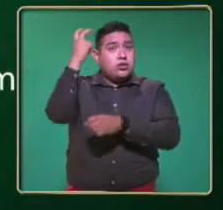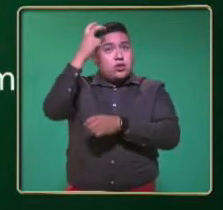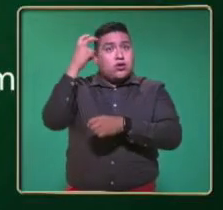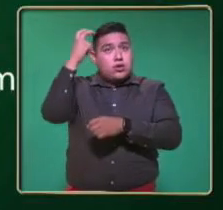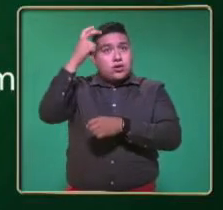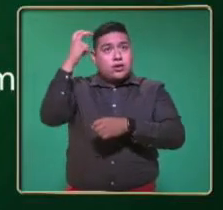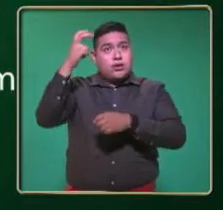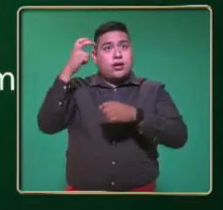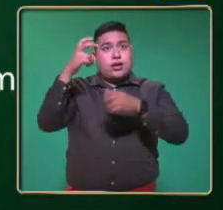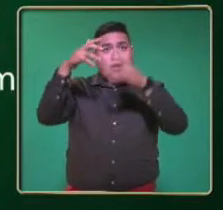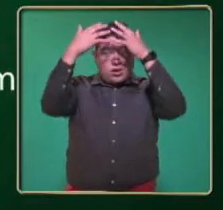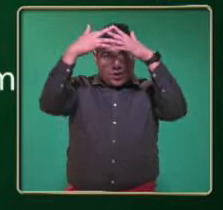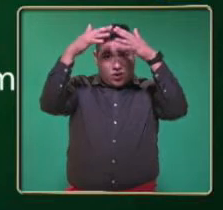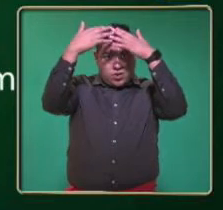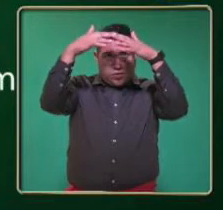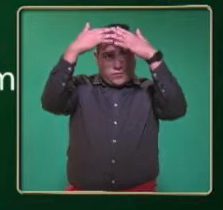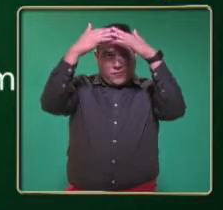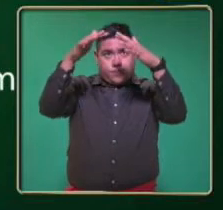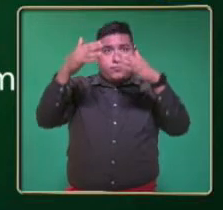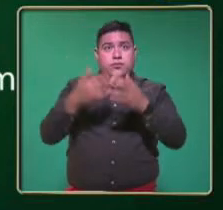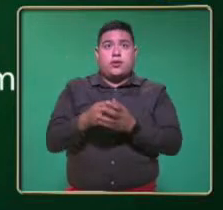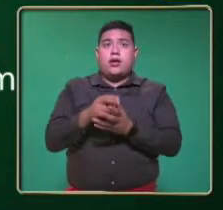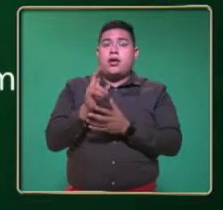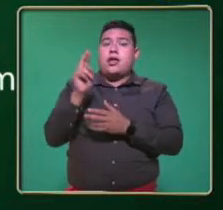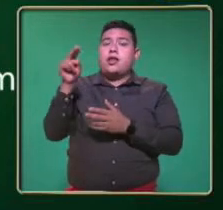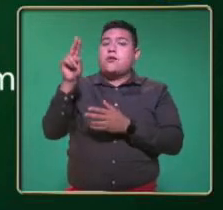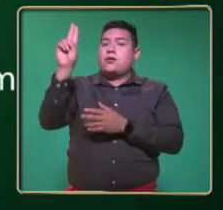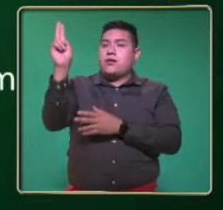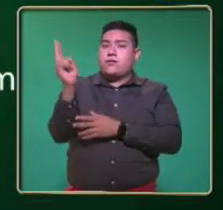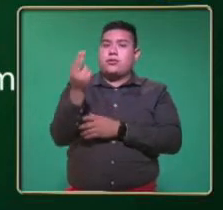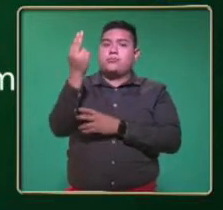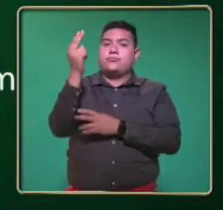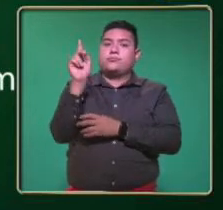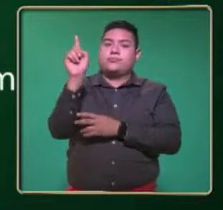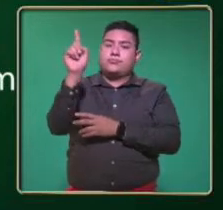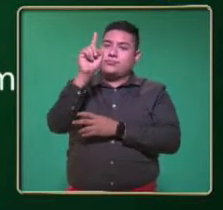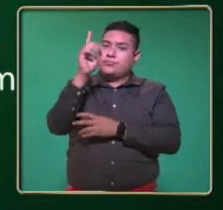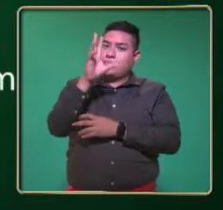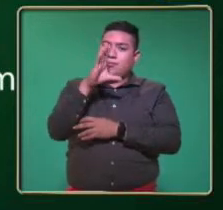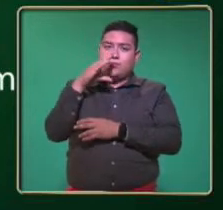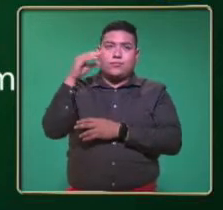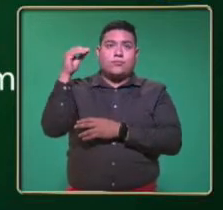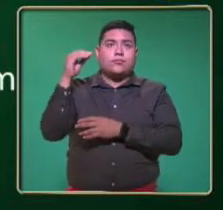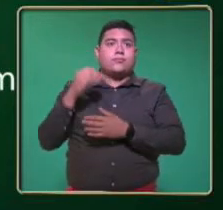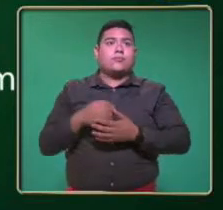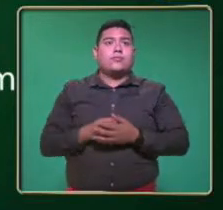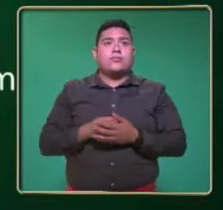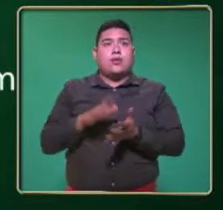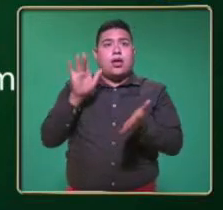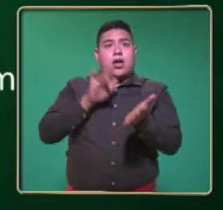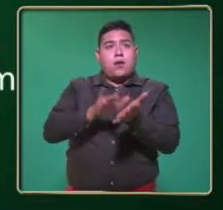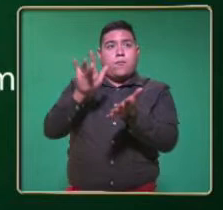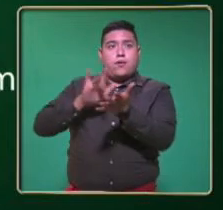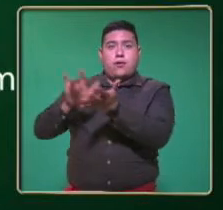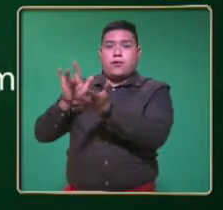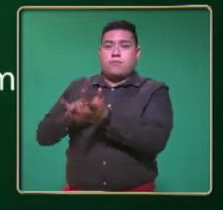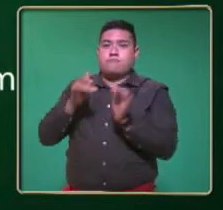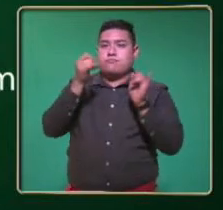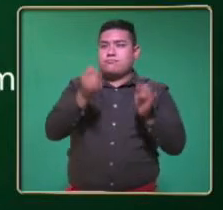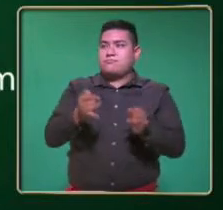y Neurociencias en la UNES. Brinda apoyo de manera particular a alumnos de